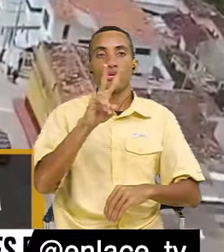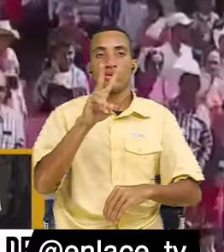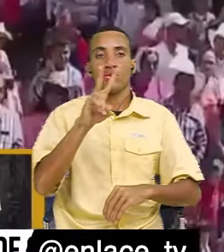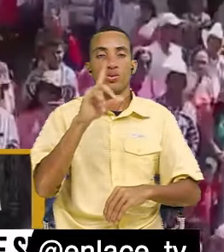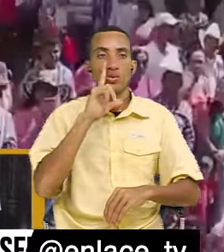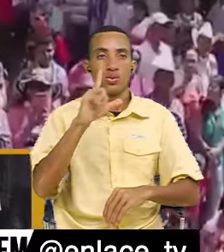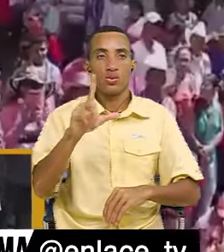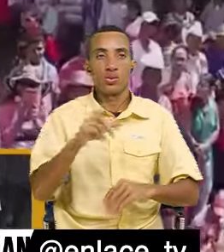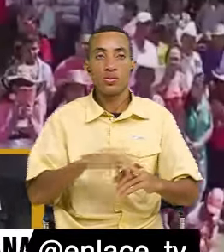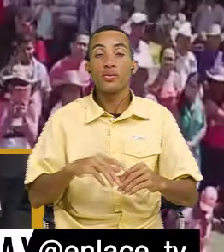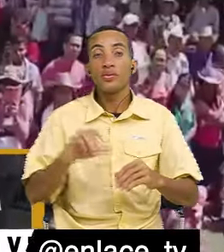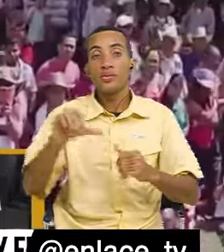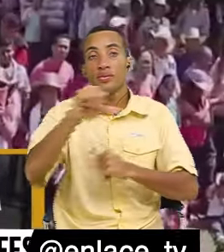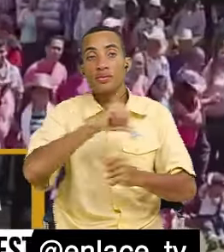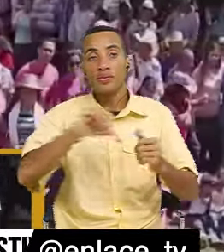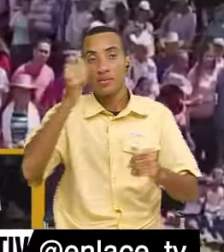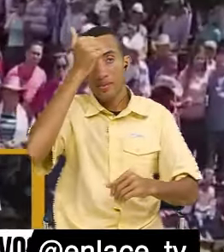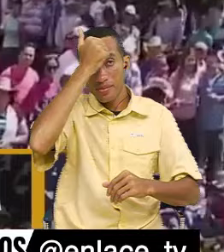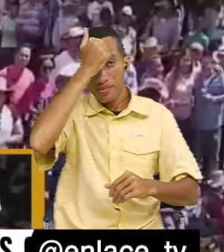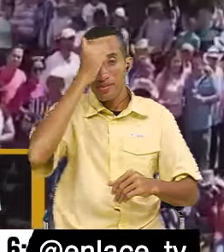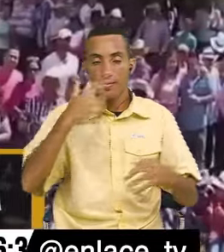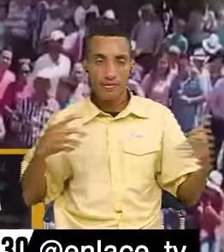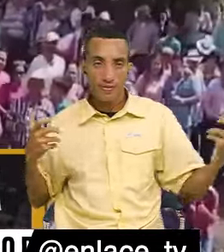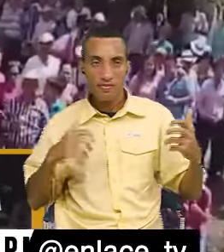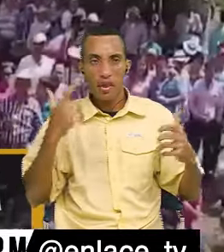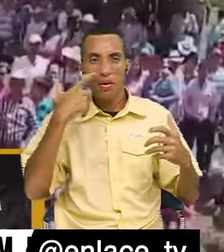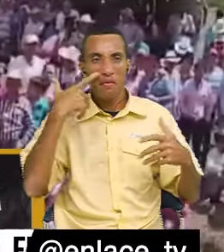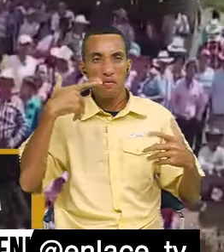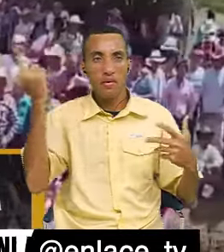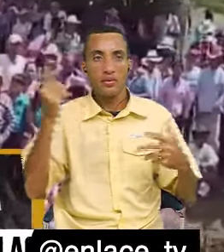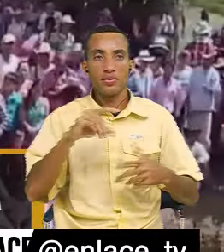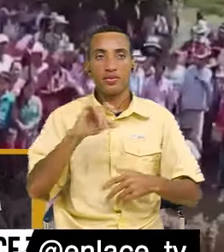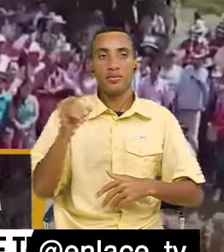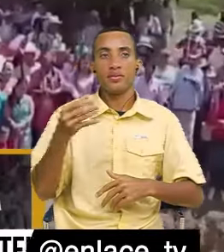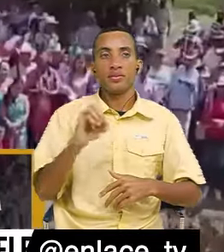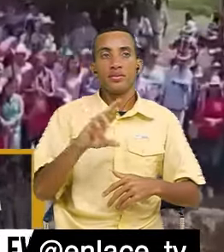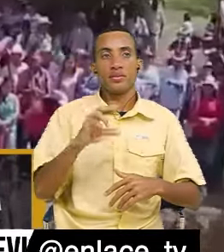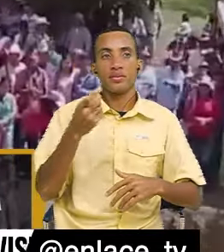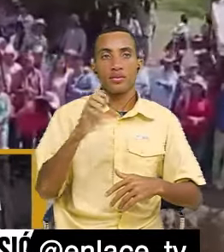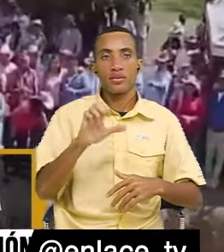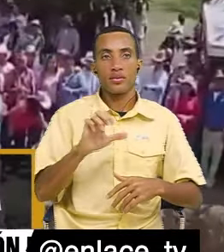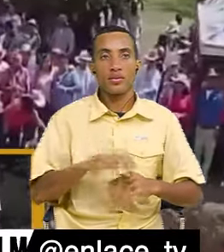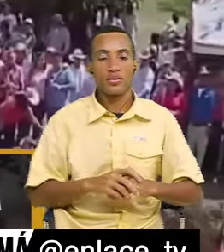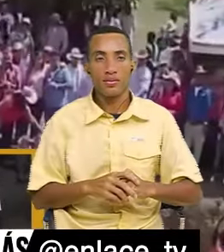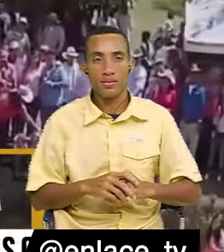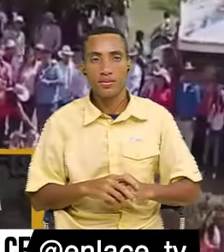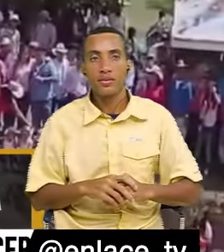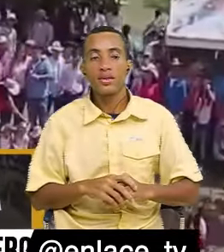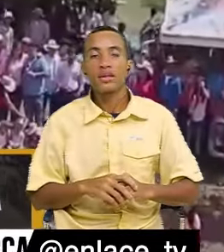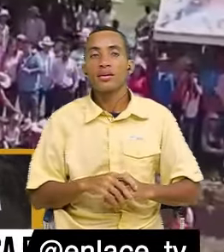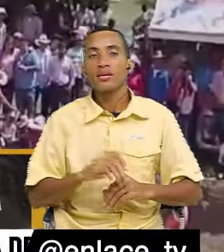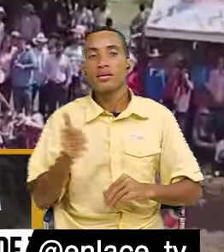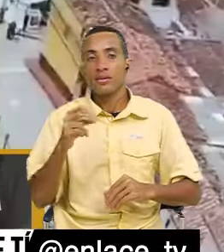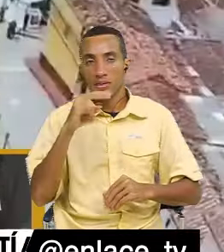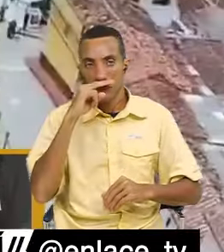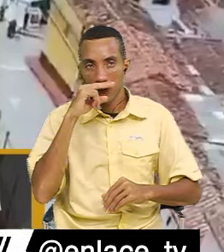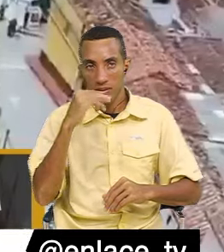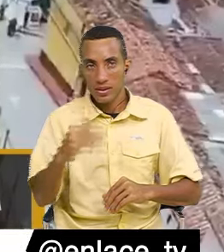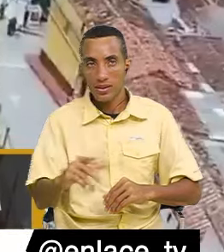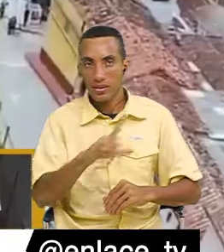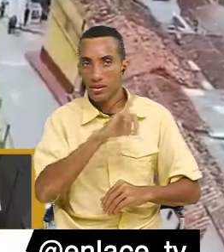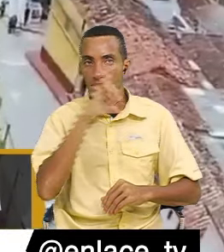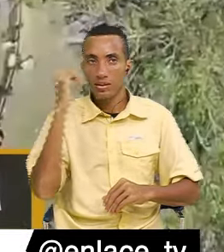principal, estará el reconocido cantante vallenato Jorge Celedón, invitado especial a las fiestas. La Niña Blanca de Santander,